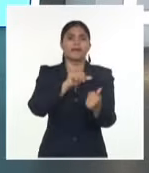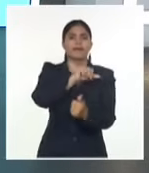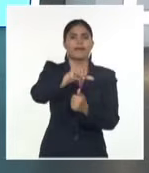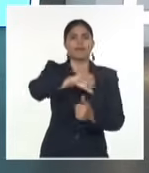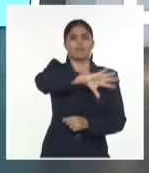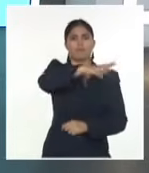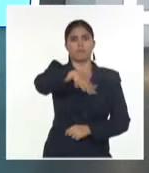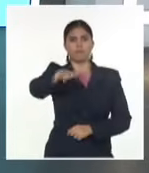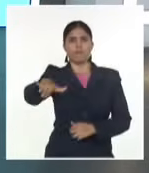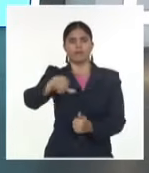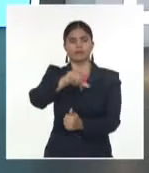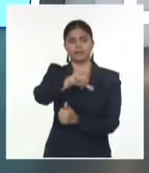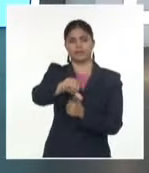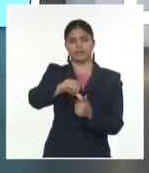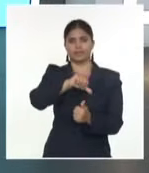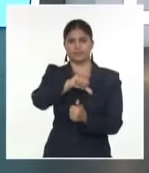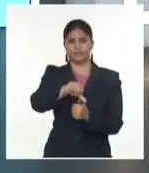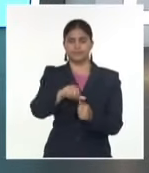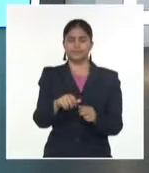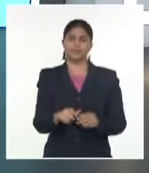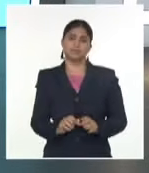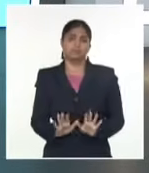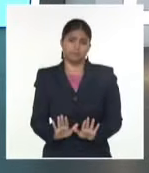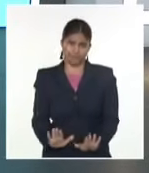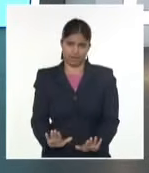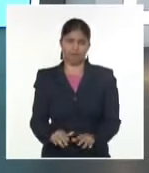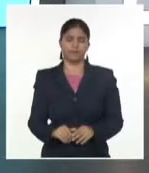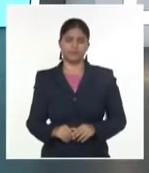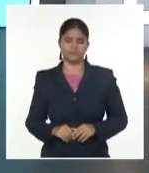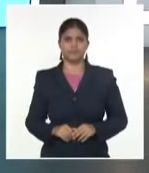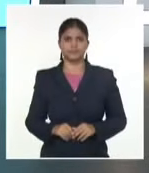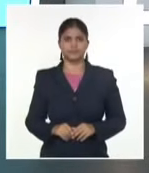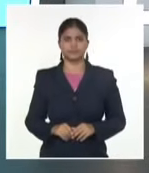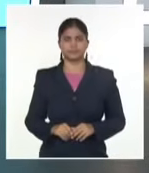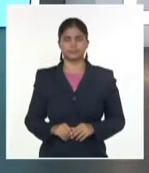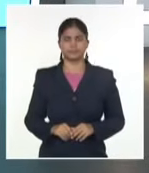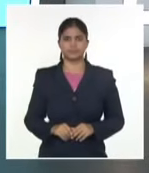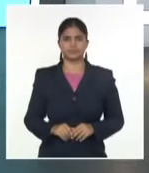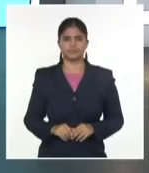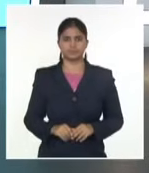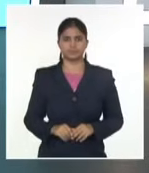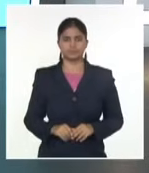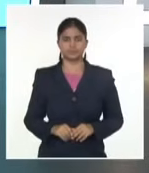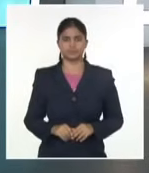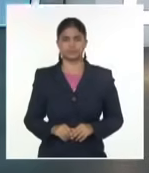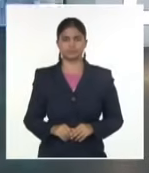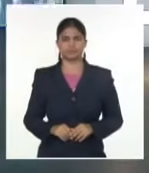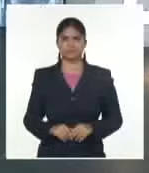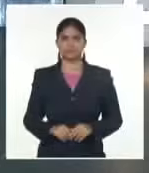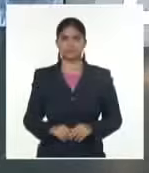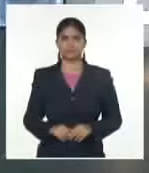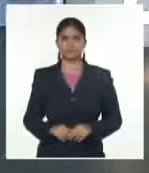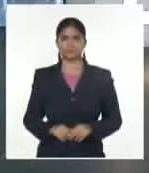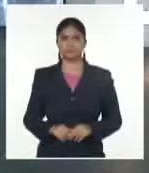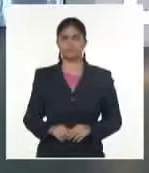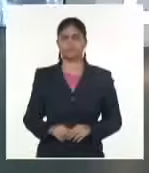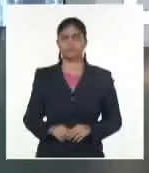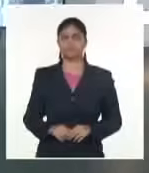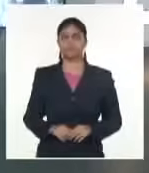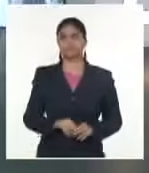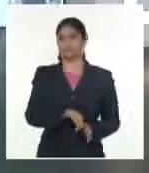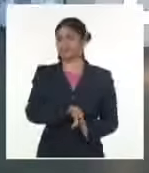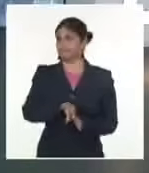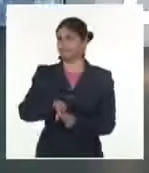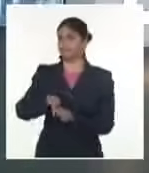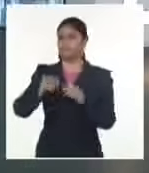bueno, independencia de qué ocurra con este sistema, pudiera ser o no un peligro para nuestro país. Mientras tanto, tenemos en nuestra área